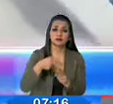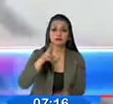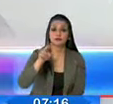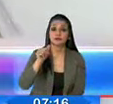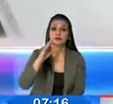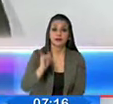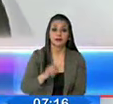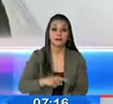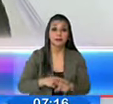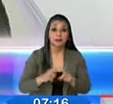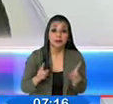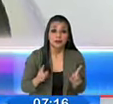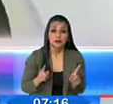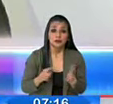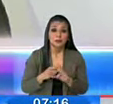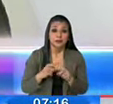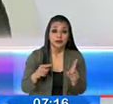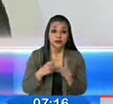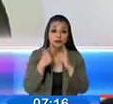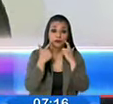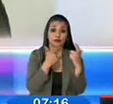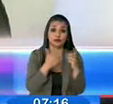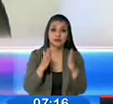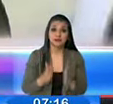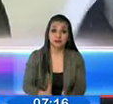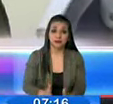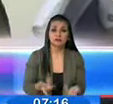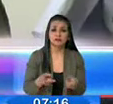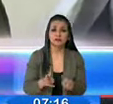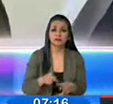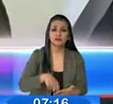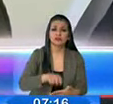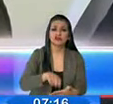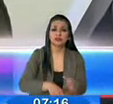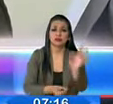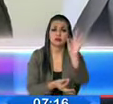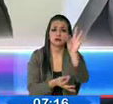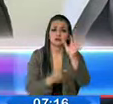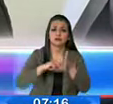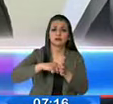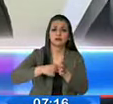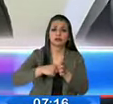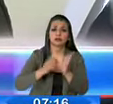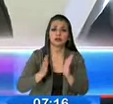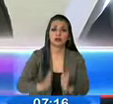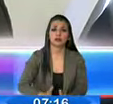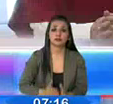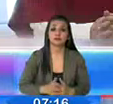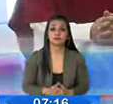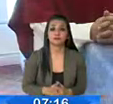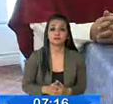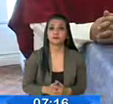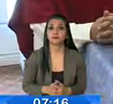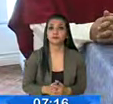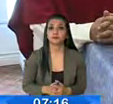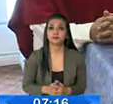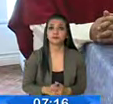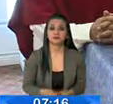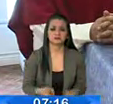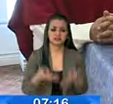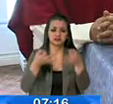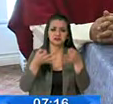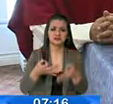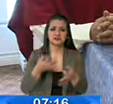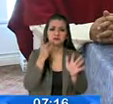mala suerte del fiscal Vaca, también está firmado por el Contralor subrogante. Y se ratifican en la